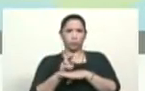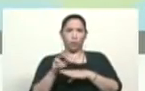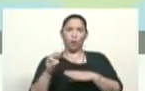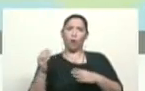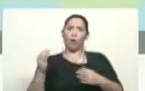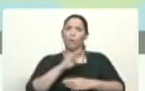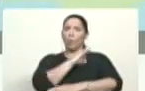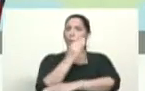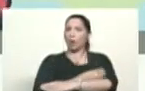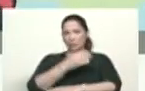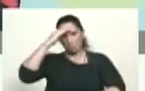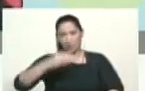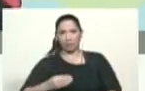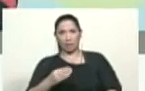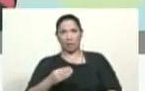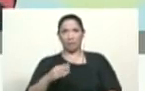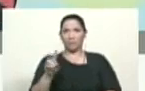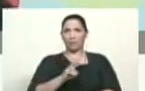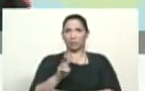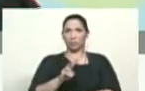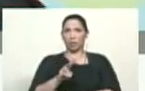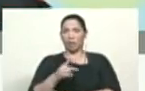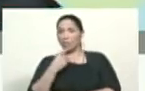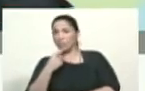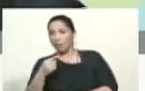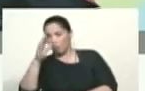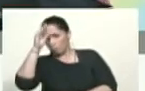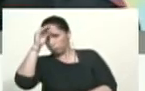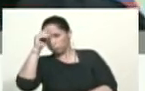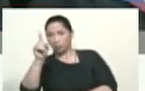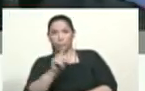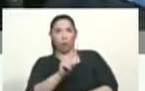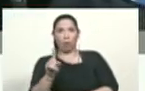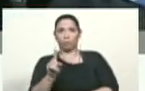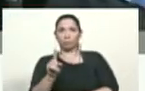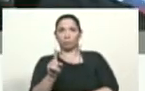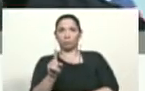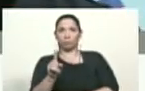en Venezuela? Y él dijo claramente, no, no lo descarto.